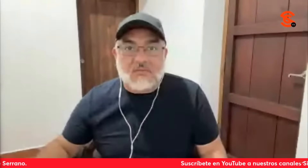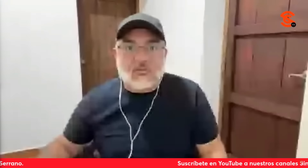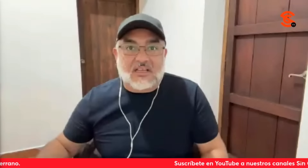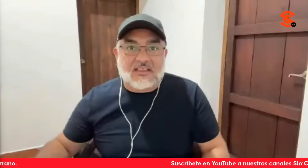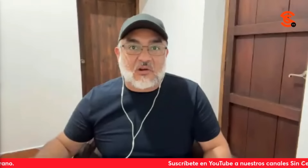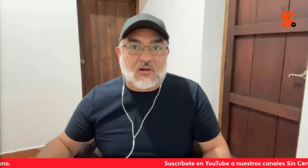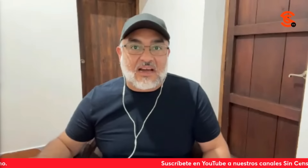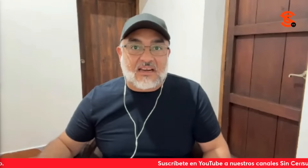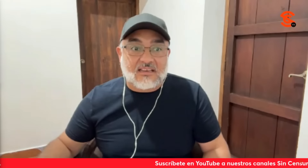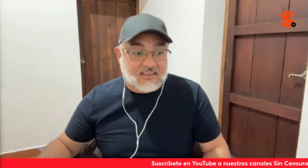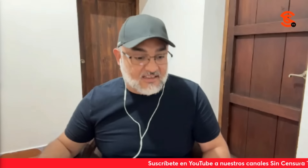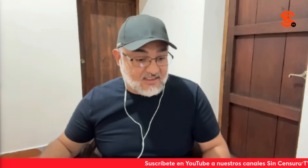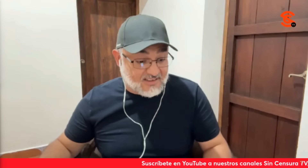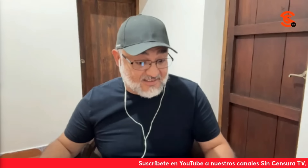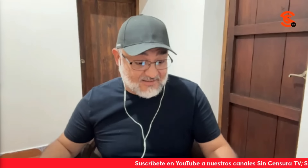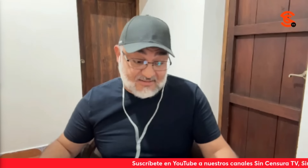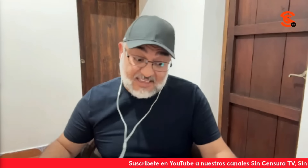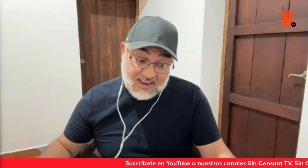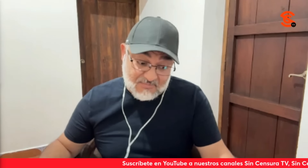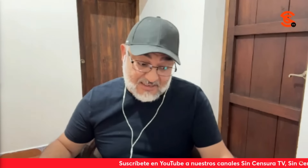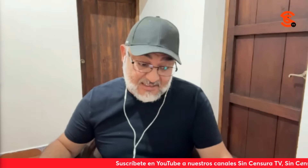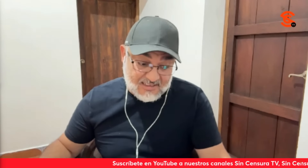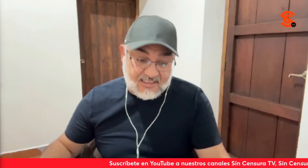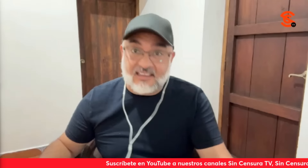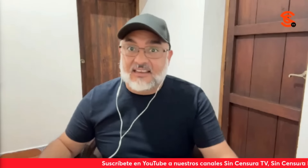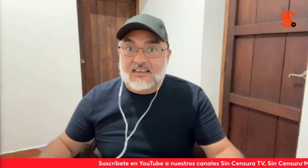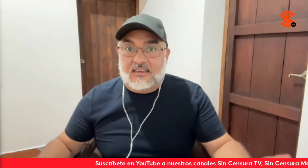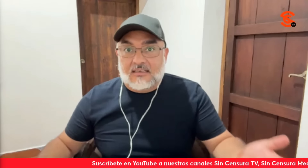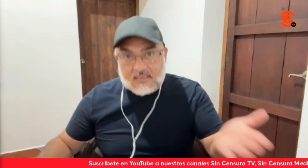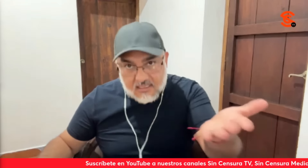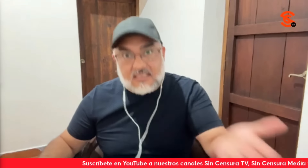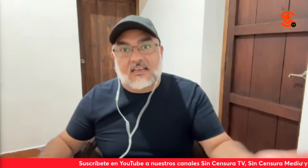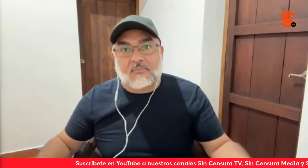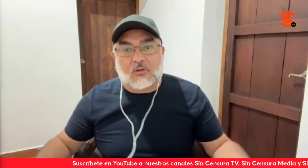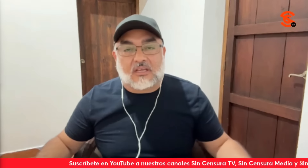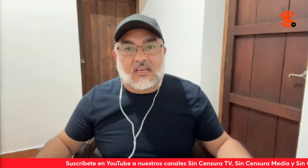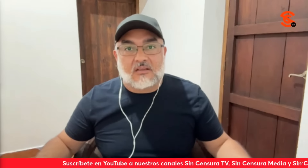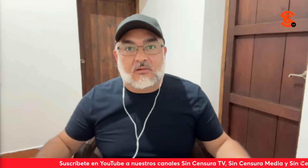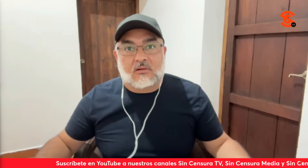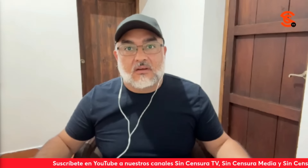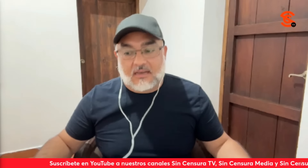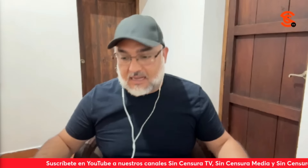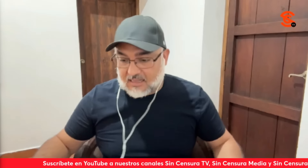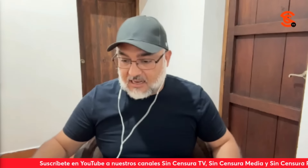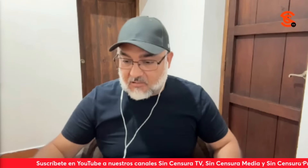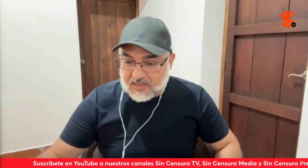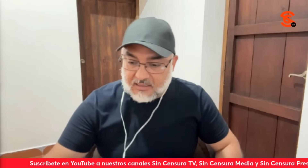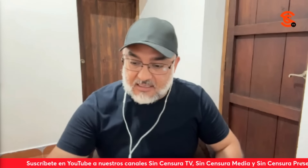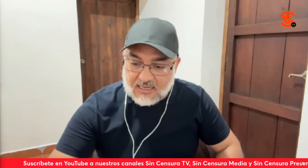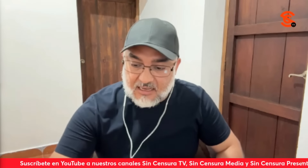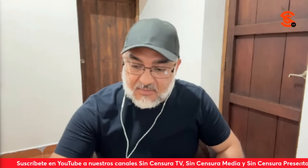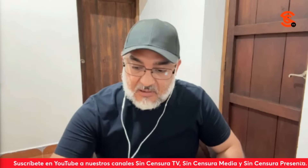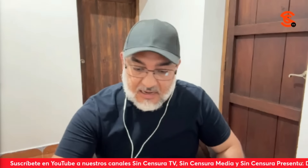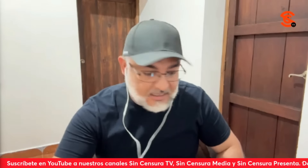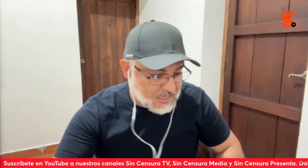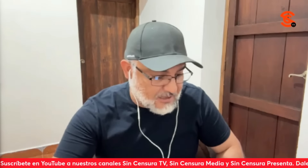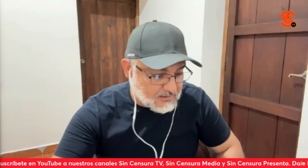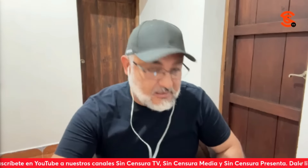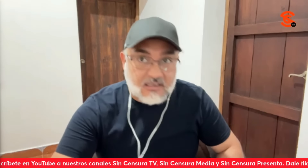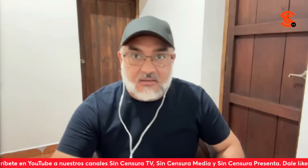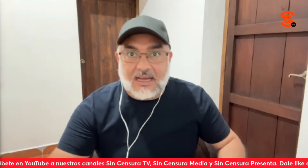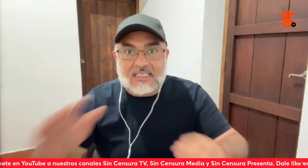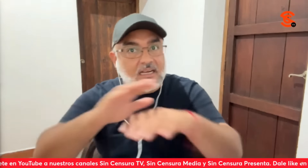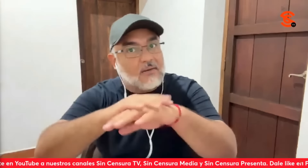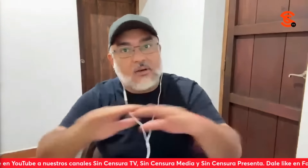¿Qué vamos a dialogar? Dirá el presidente, si se sigue protegiendo a delincuentes del crimen